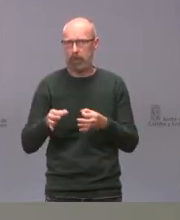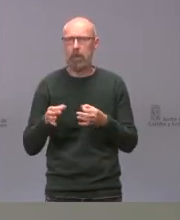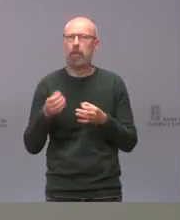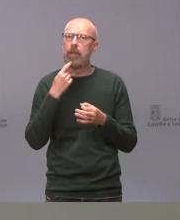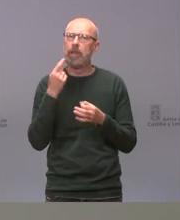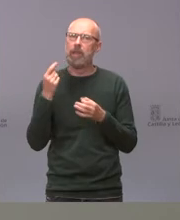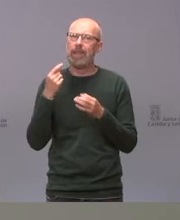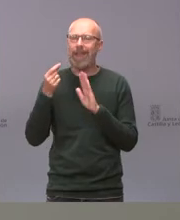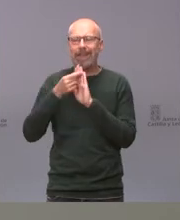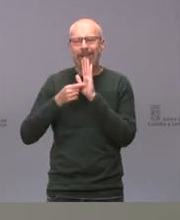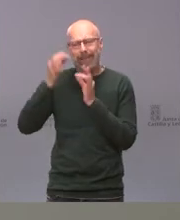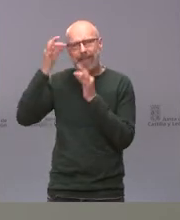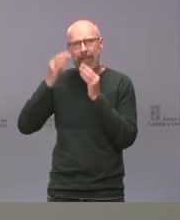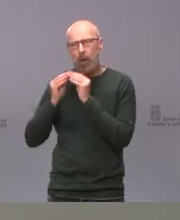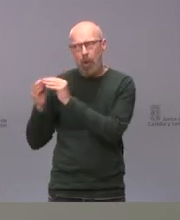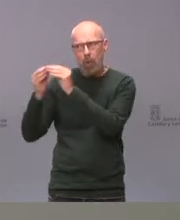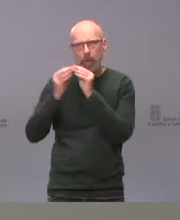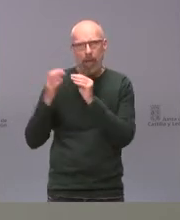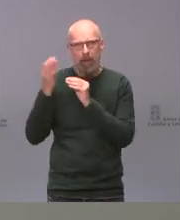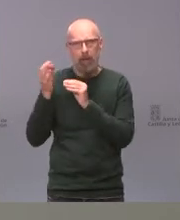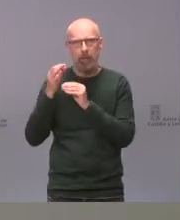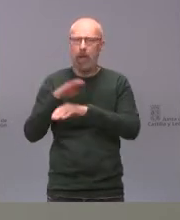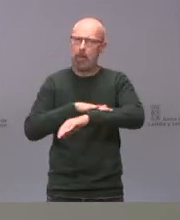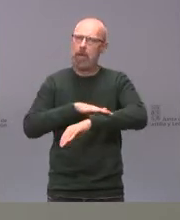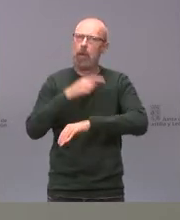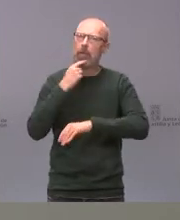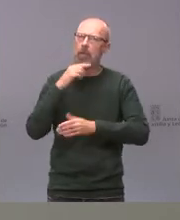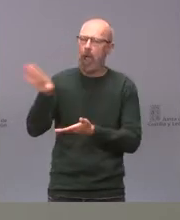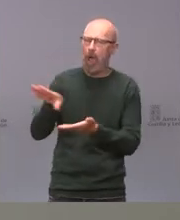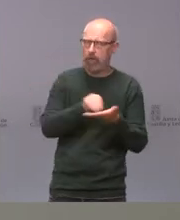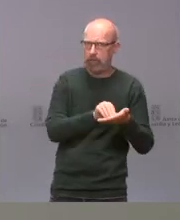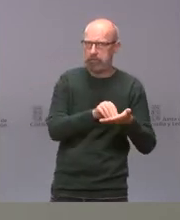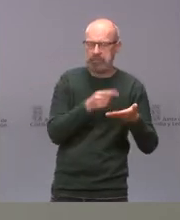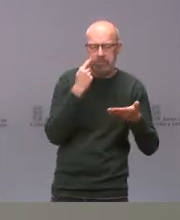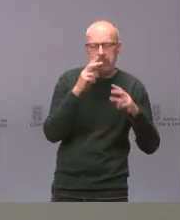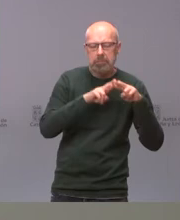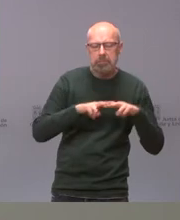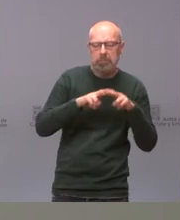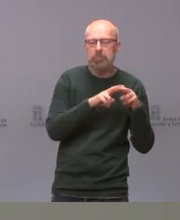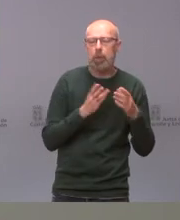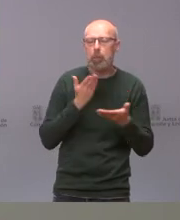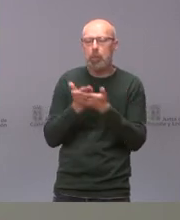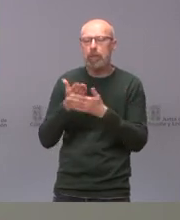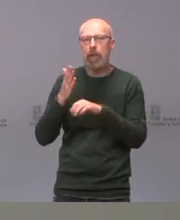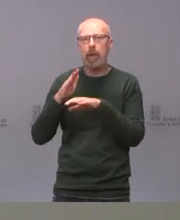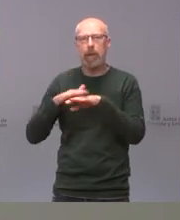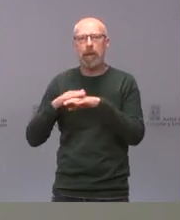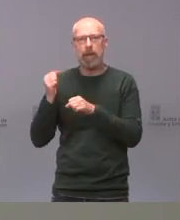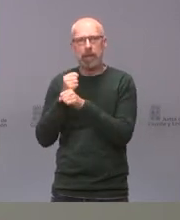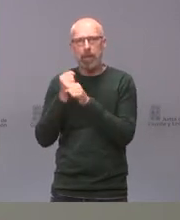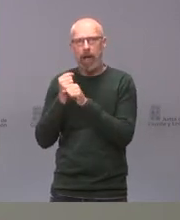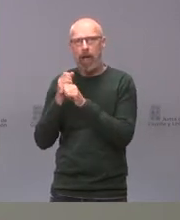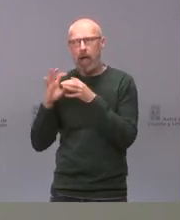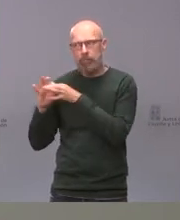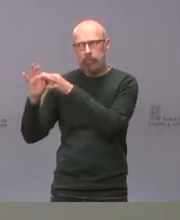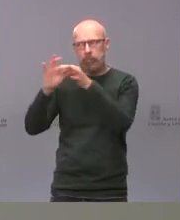etapa. El Ministerio recogió nuestra propuesta, planteó la posibilidad de trabajar conjuntamente para que el semáforo se convirtiese en una